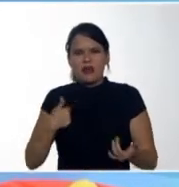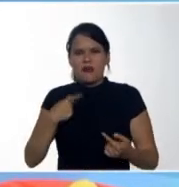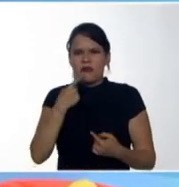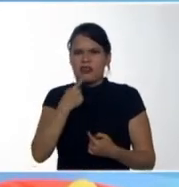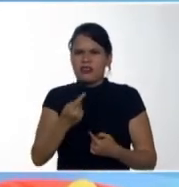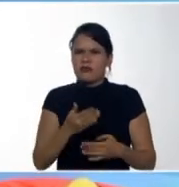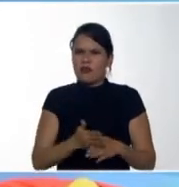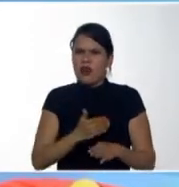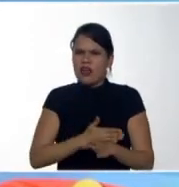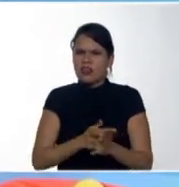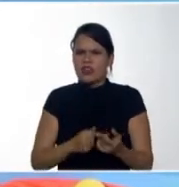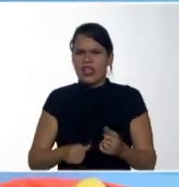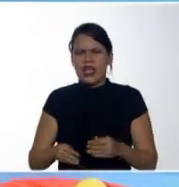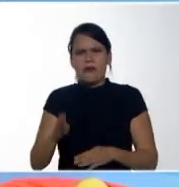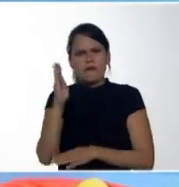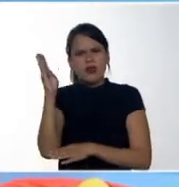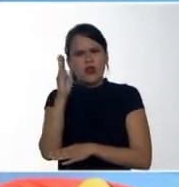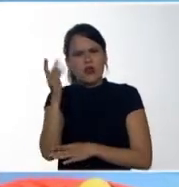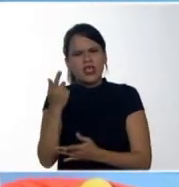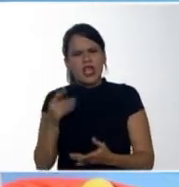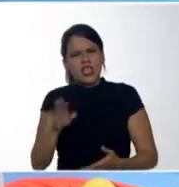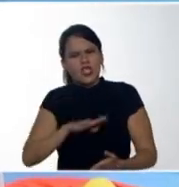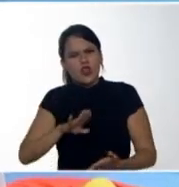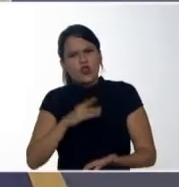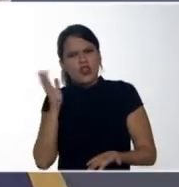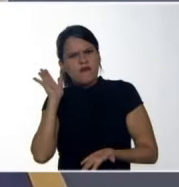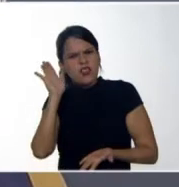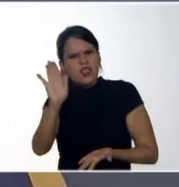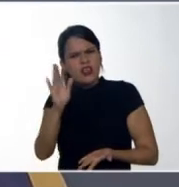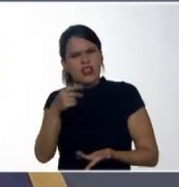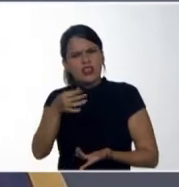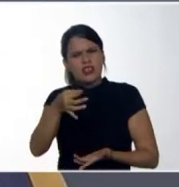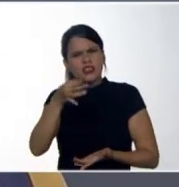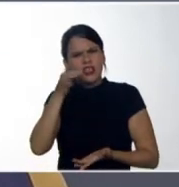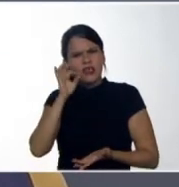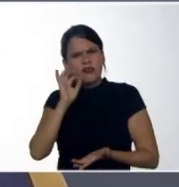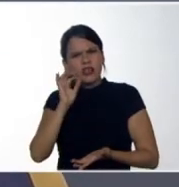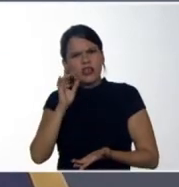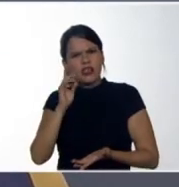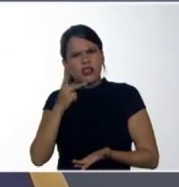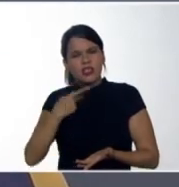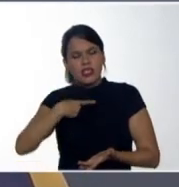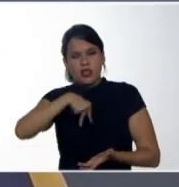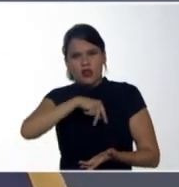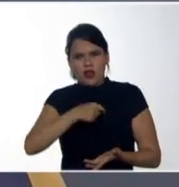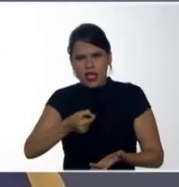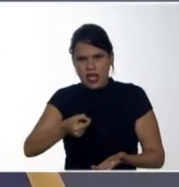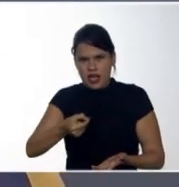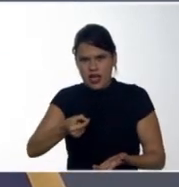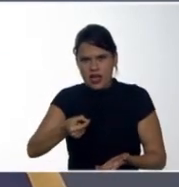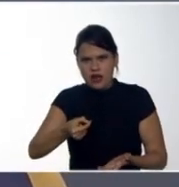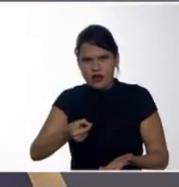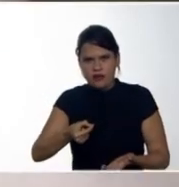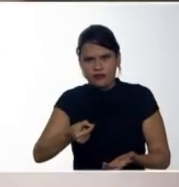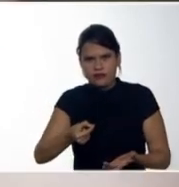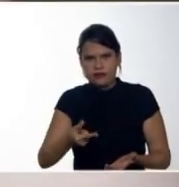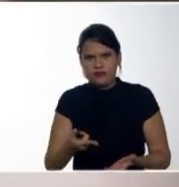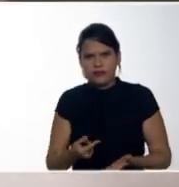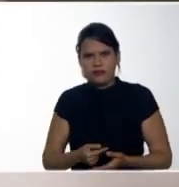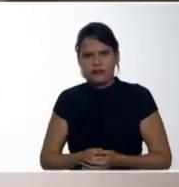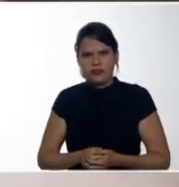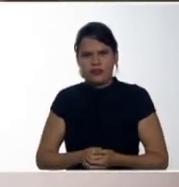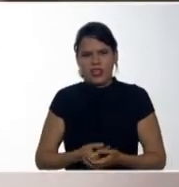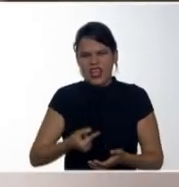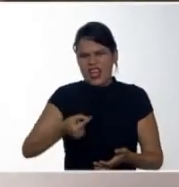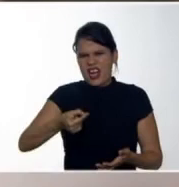en biología, tenemos, ¿de dónde viene ese café? De nuestros granos, nuestros hermosos y puros y